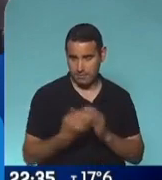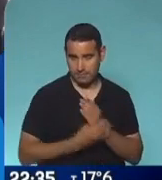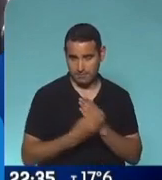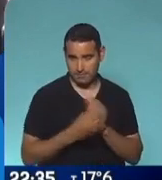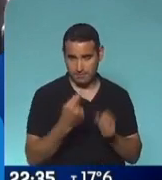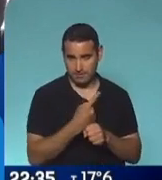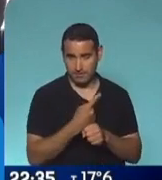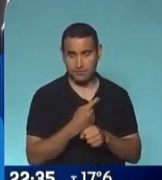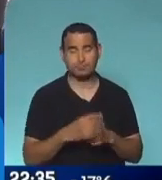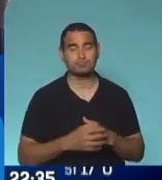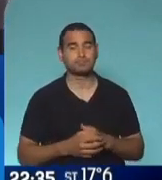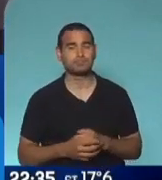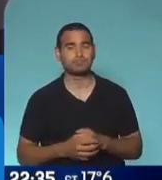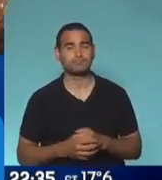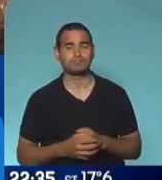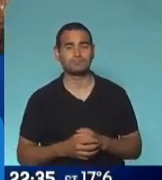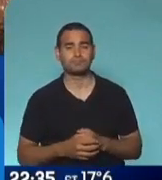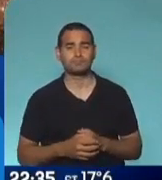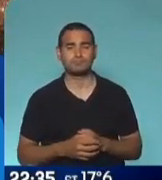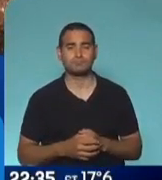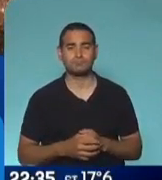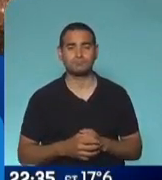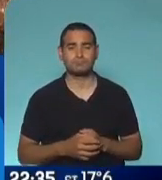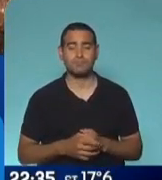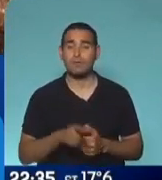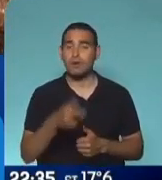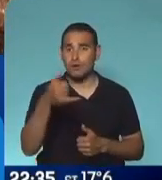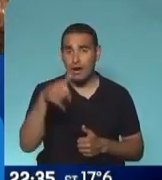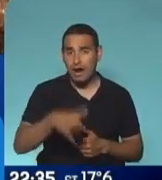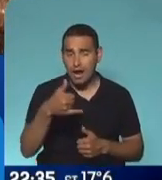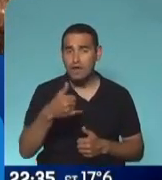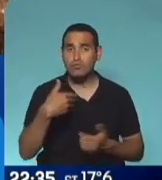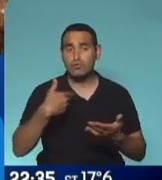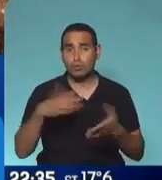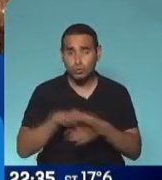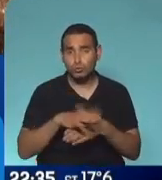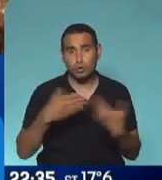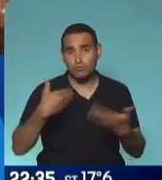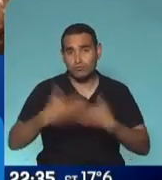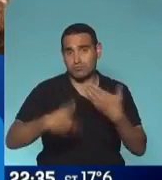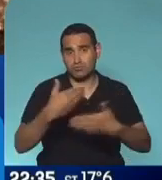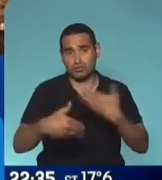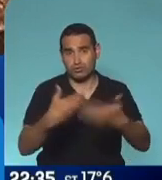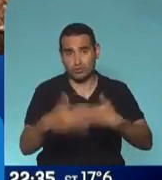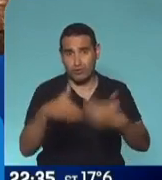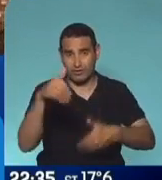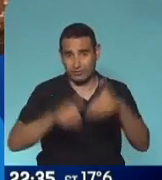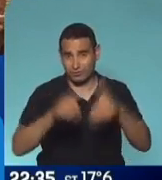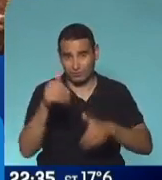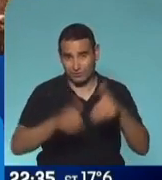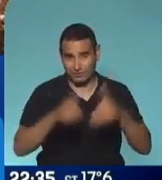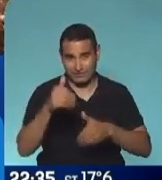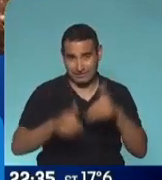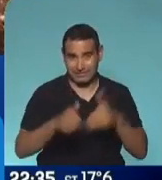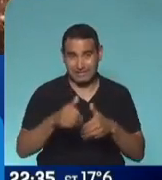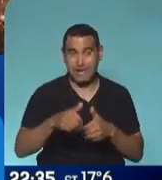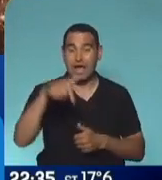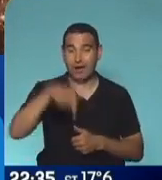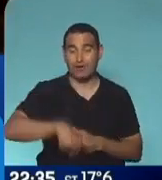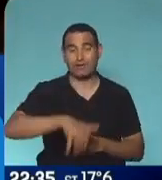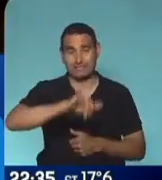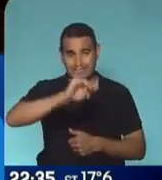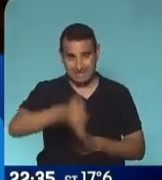Ahora bien, esto se produce en el medio del proceso de elecciones que esta vez sí